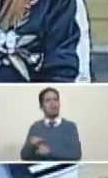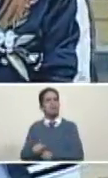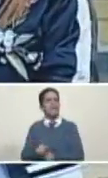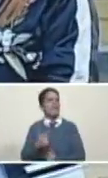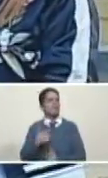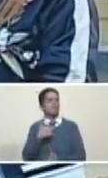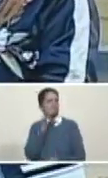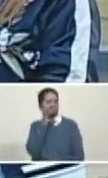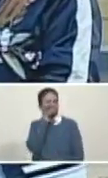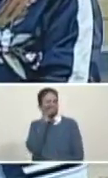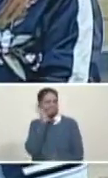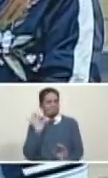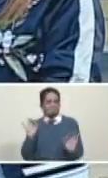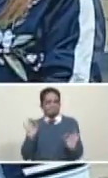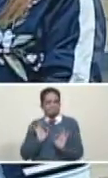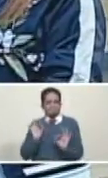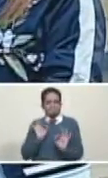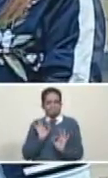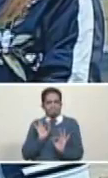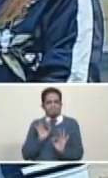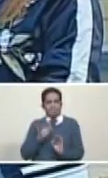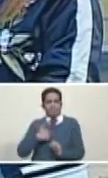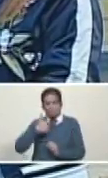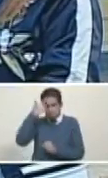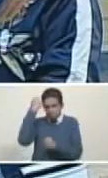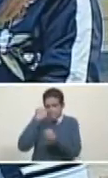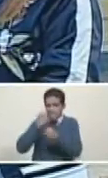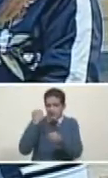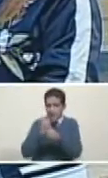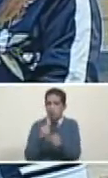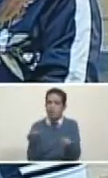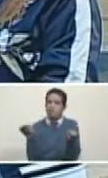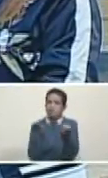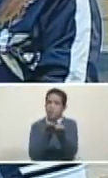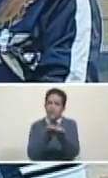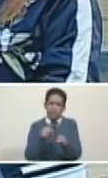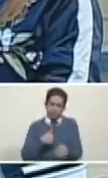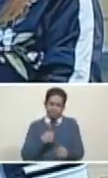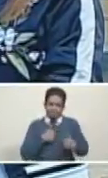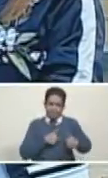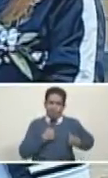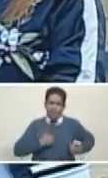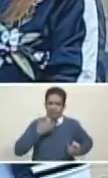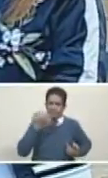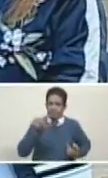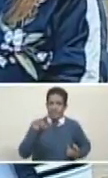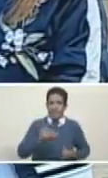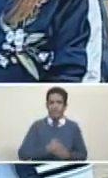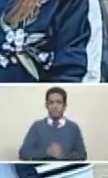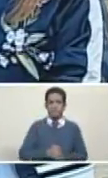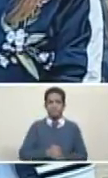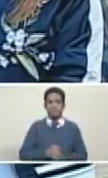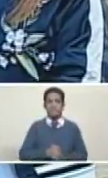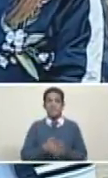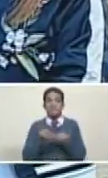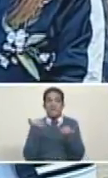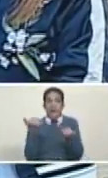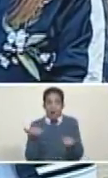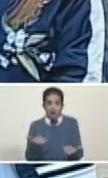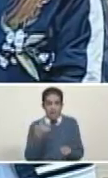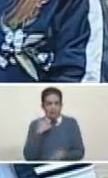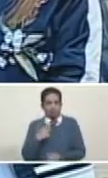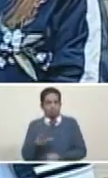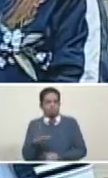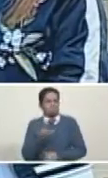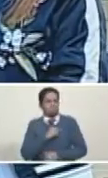magnate, soy un trabajador de razón y de corazón, que hoy tengo el gran privilegio de